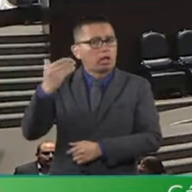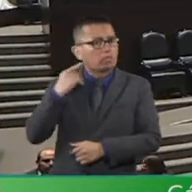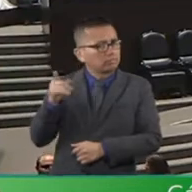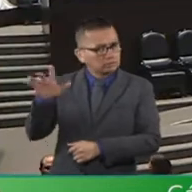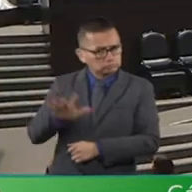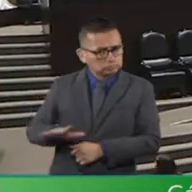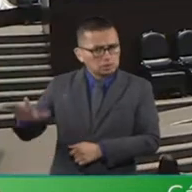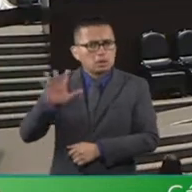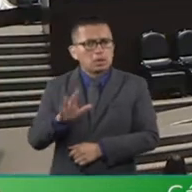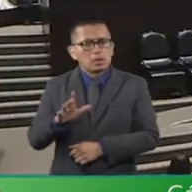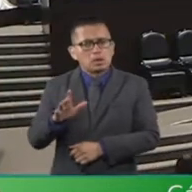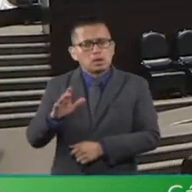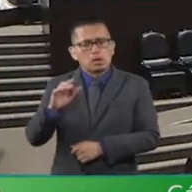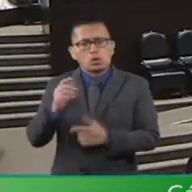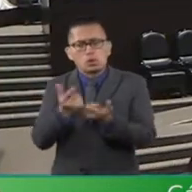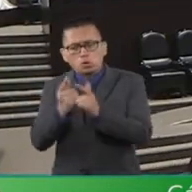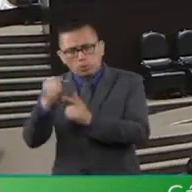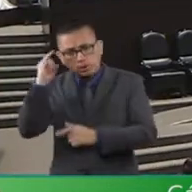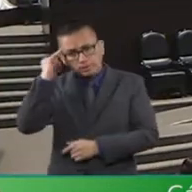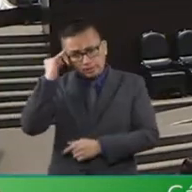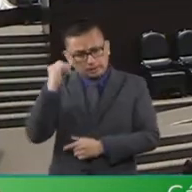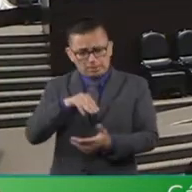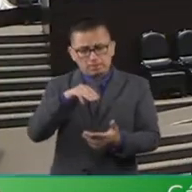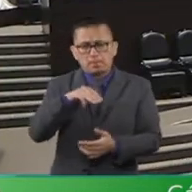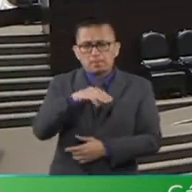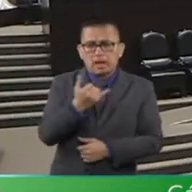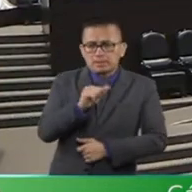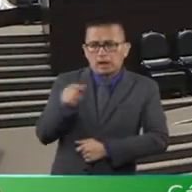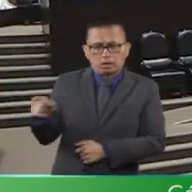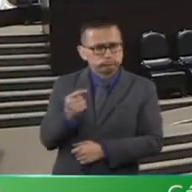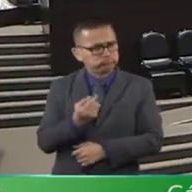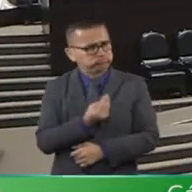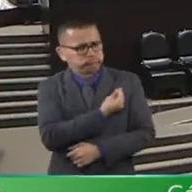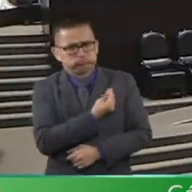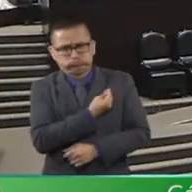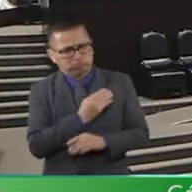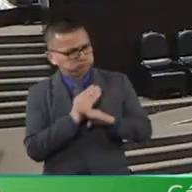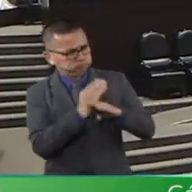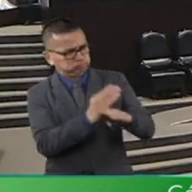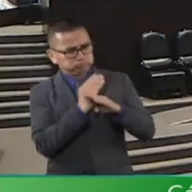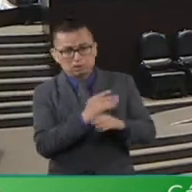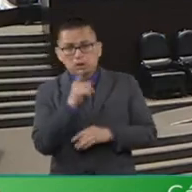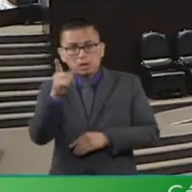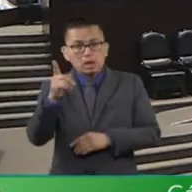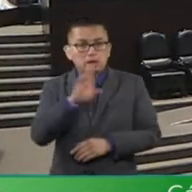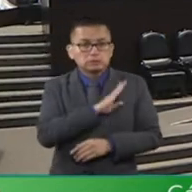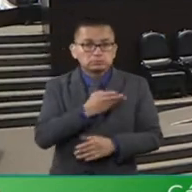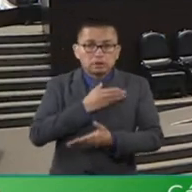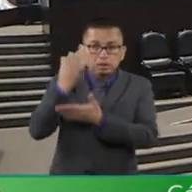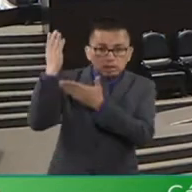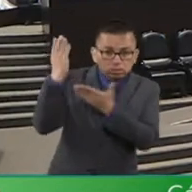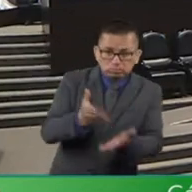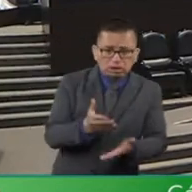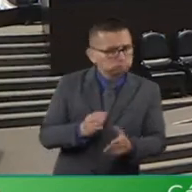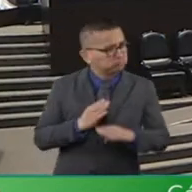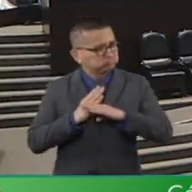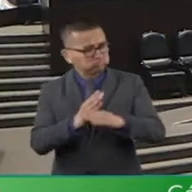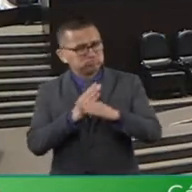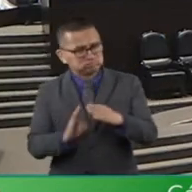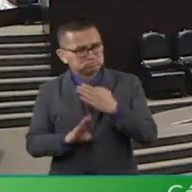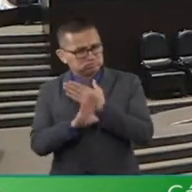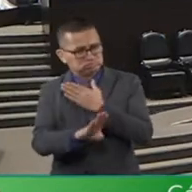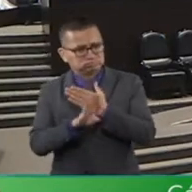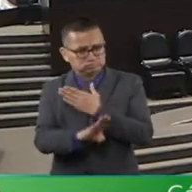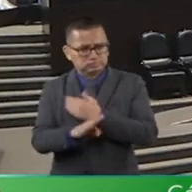ante el intento del control extranjero Y ante la exploración colonial que abonó a la guerra de